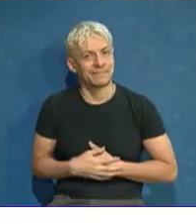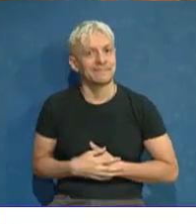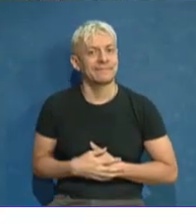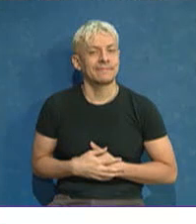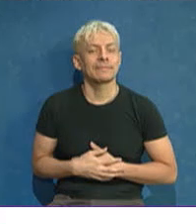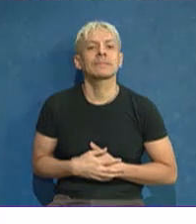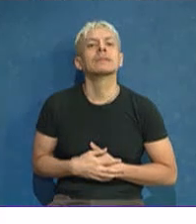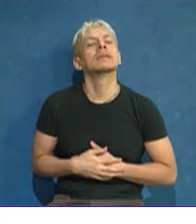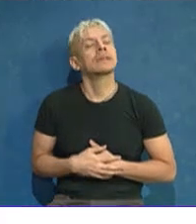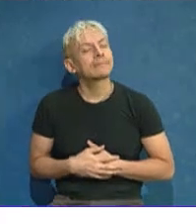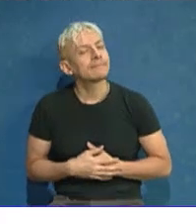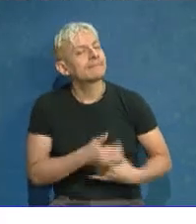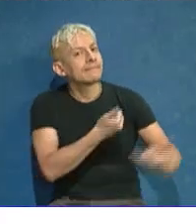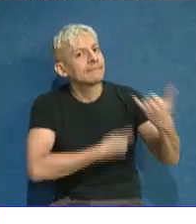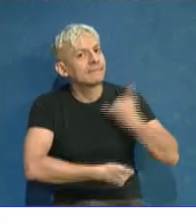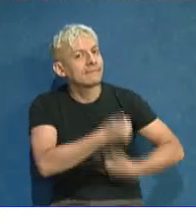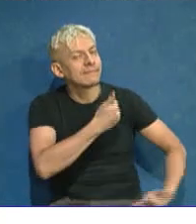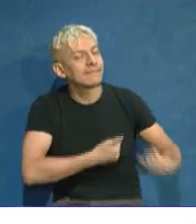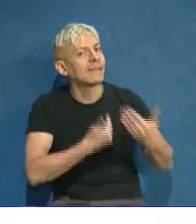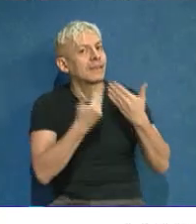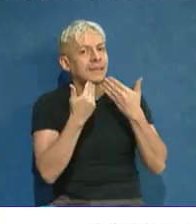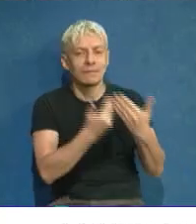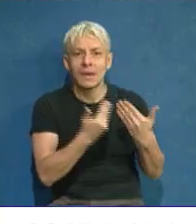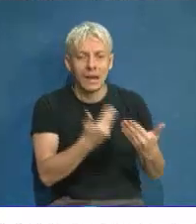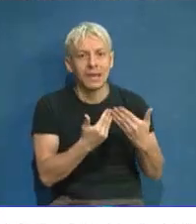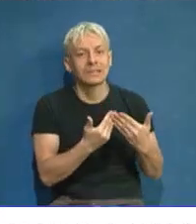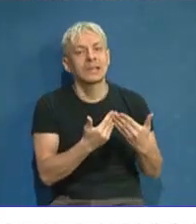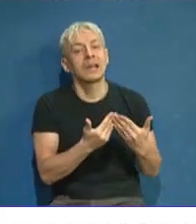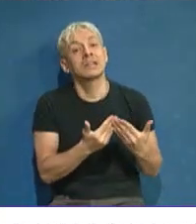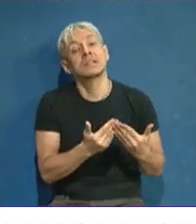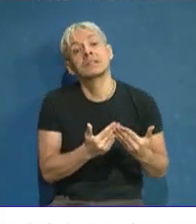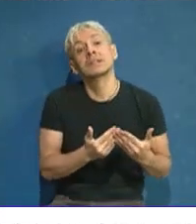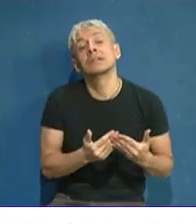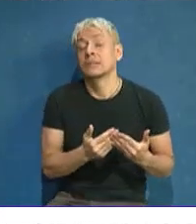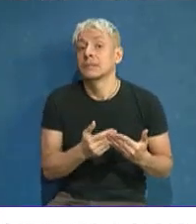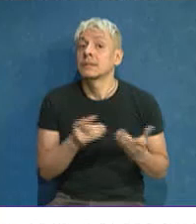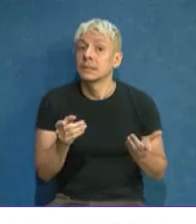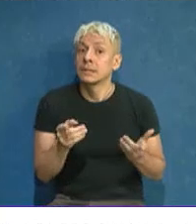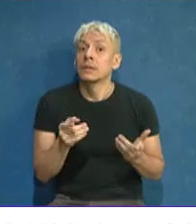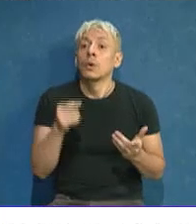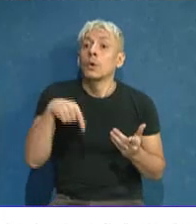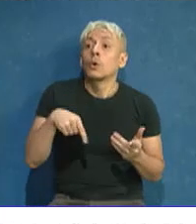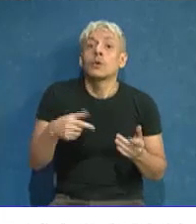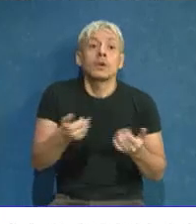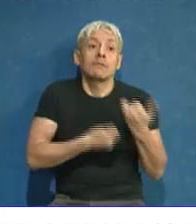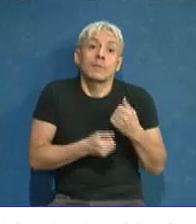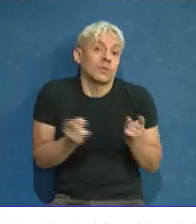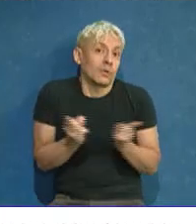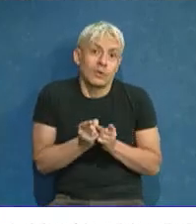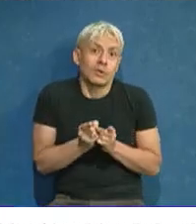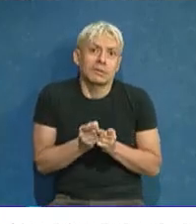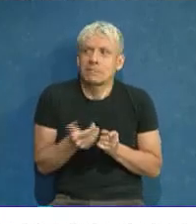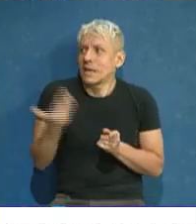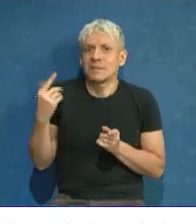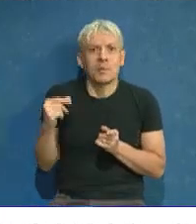bueno le agradecemos mucho de acuerdo a la información que sabíamos que al momento es bastante digamos acotada por la cercanía del